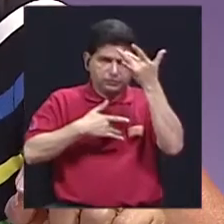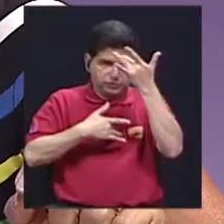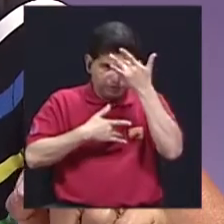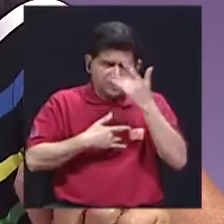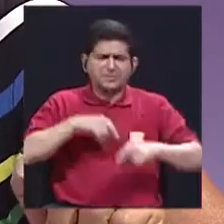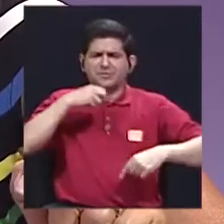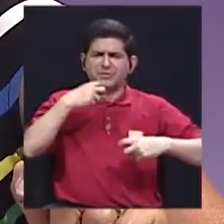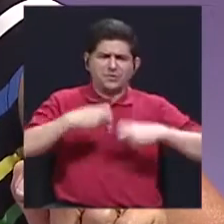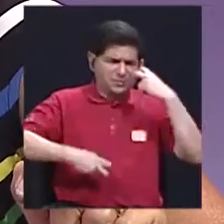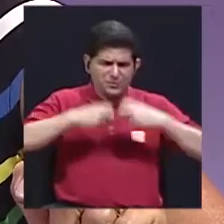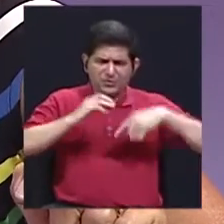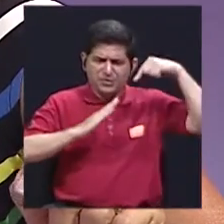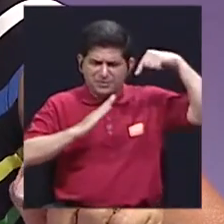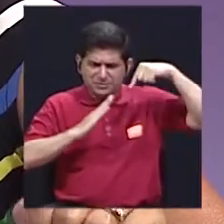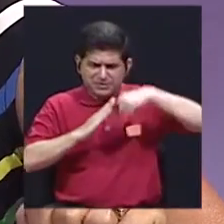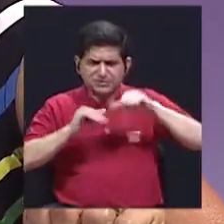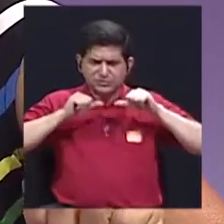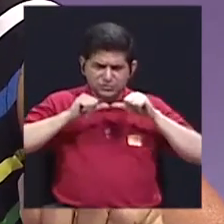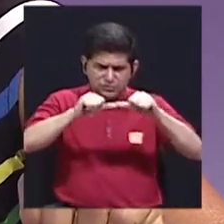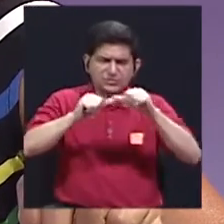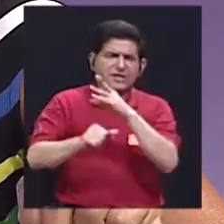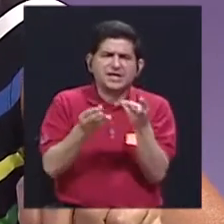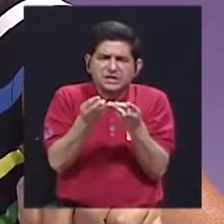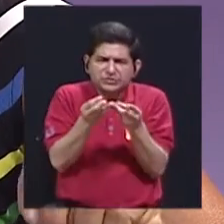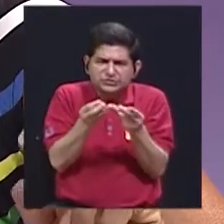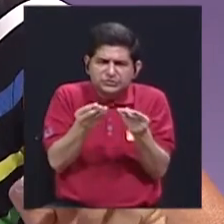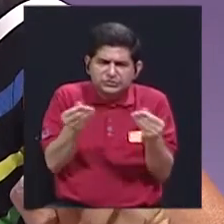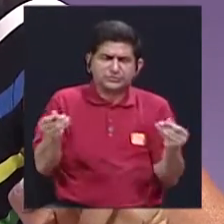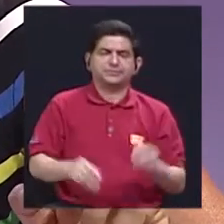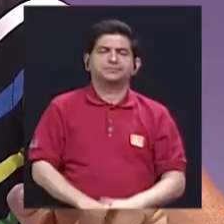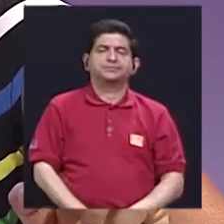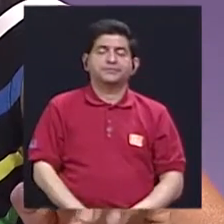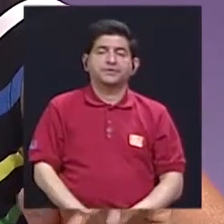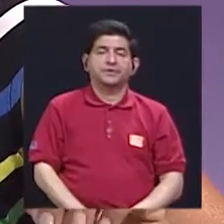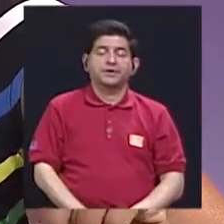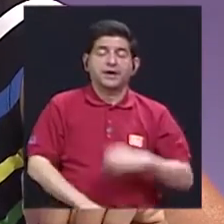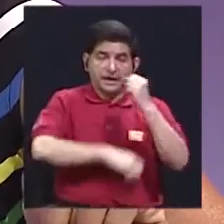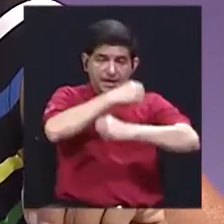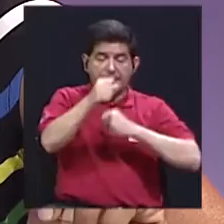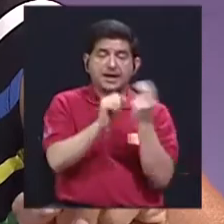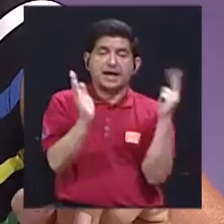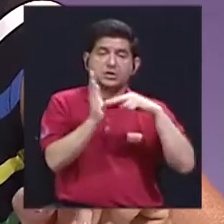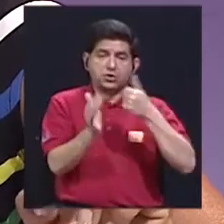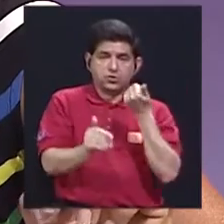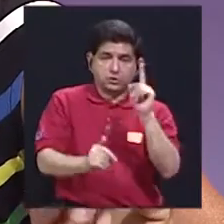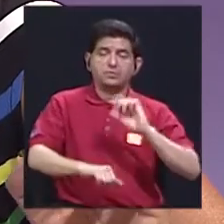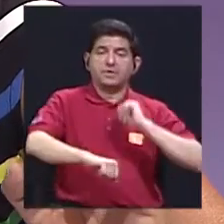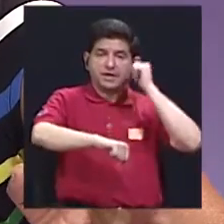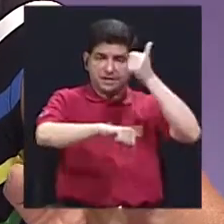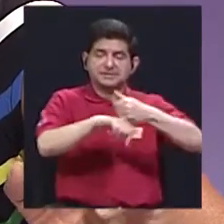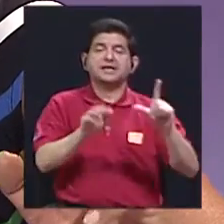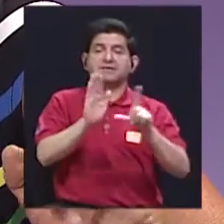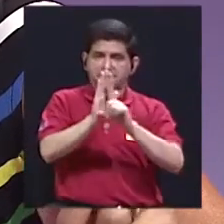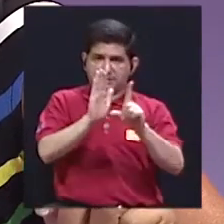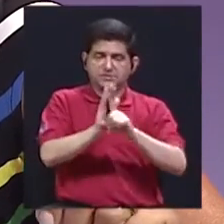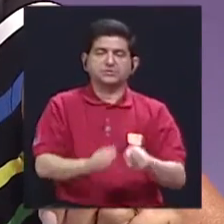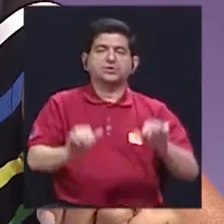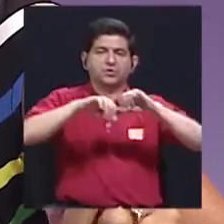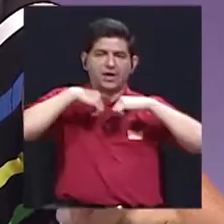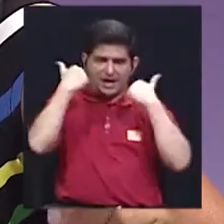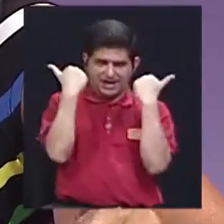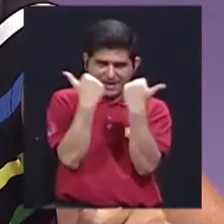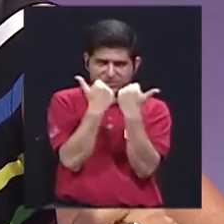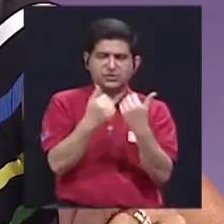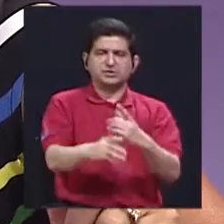críticas crónicas y degenerativas resultando que en el año 2011 se constituyó legalmente como una asociación